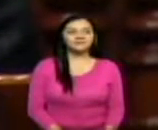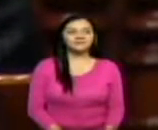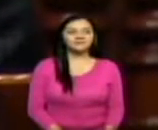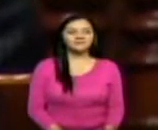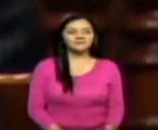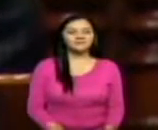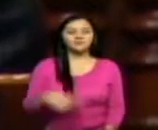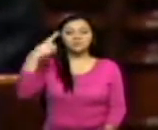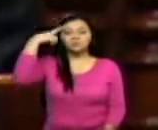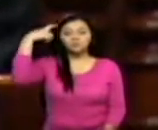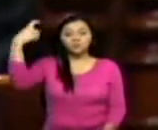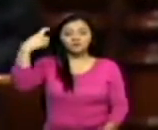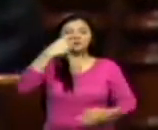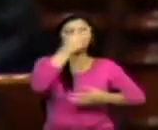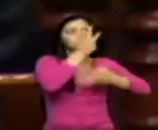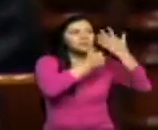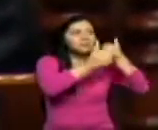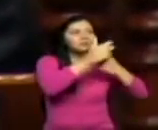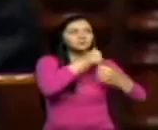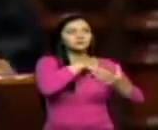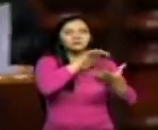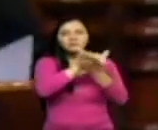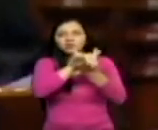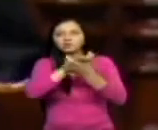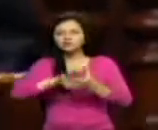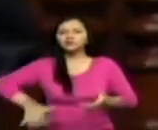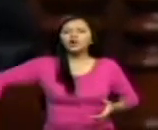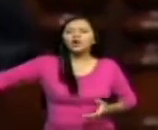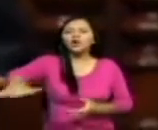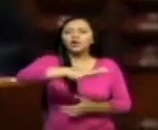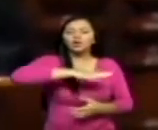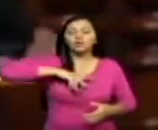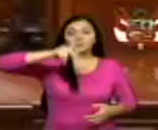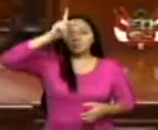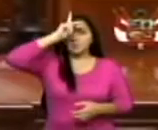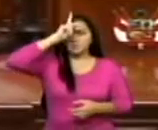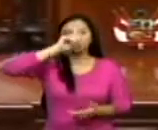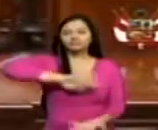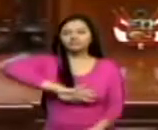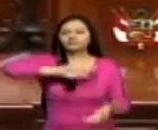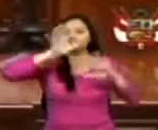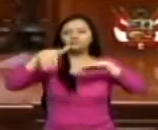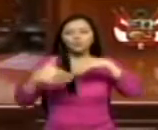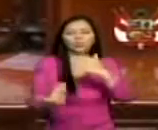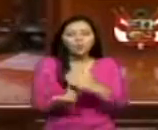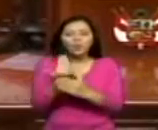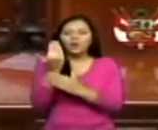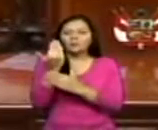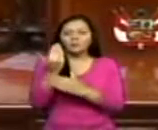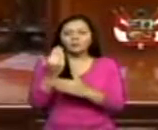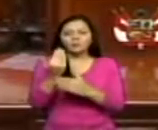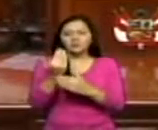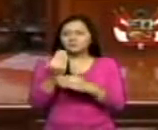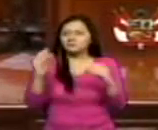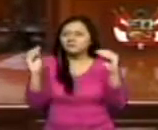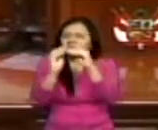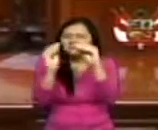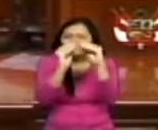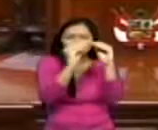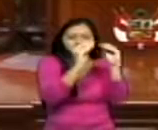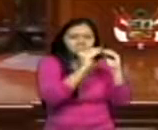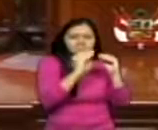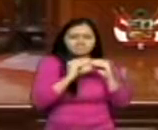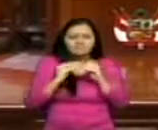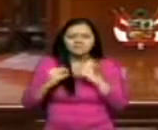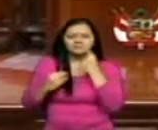Sueño para todos nuestros hijos esta nación moderna de mil valles dentro de